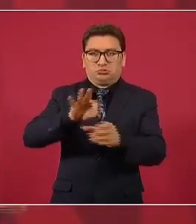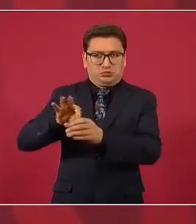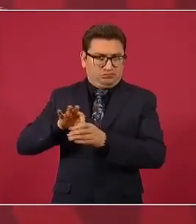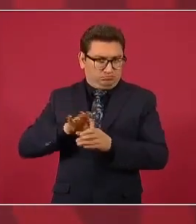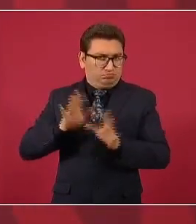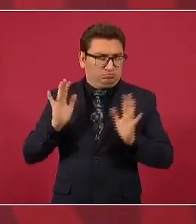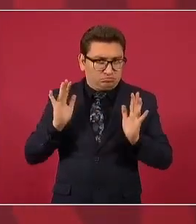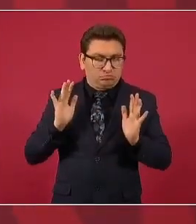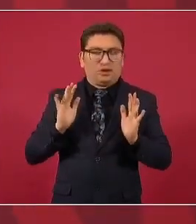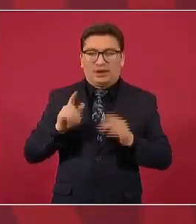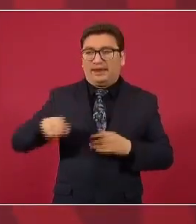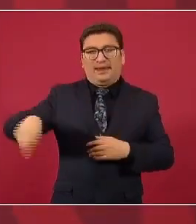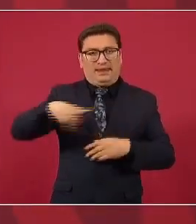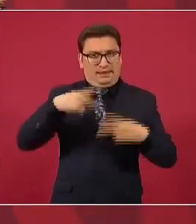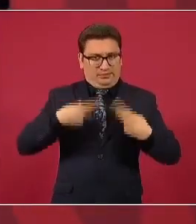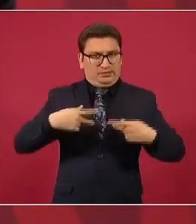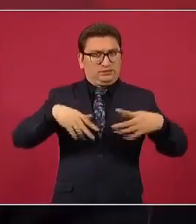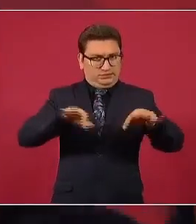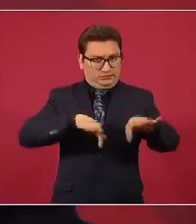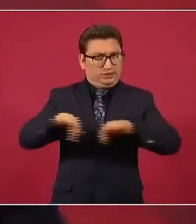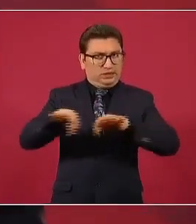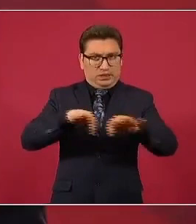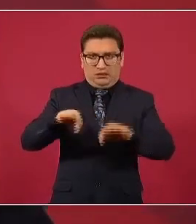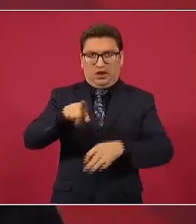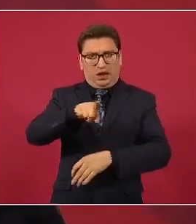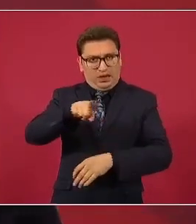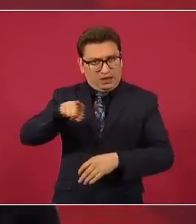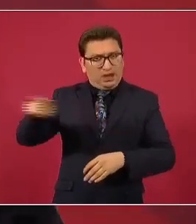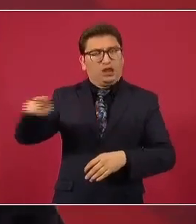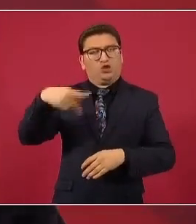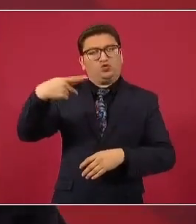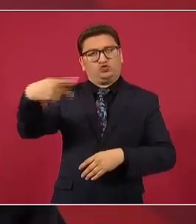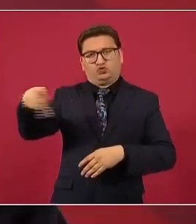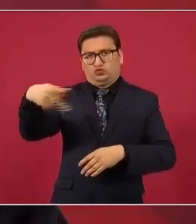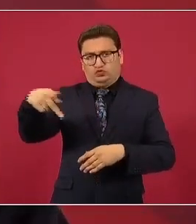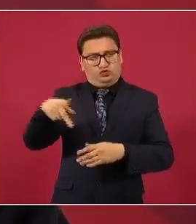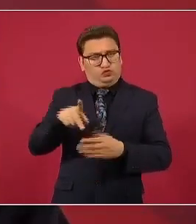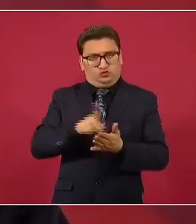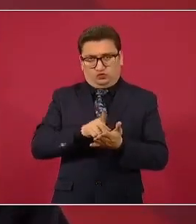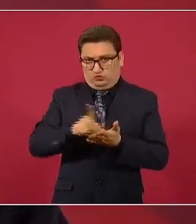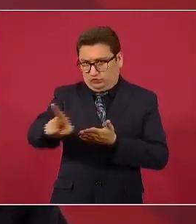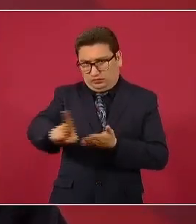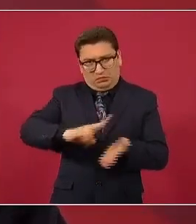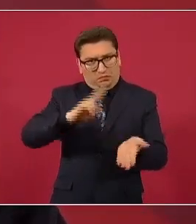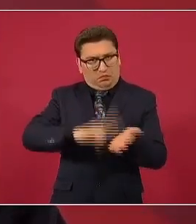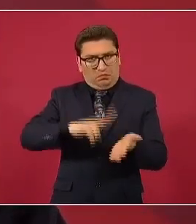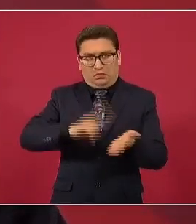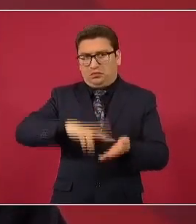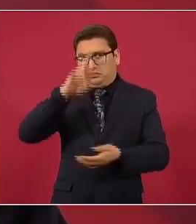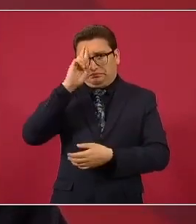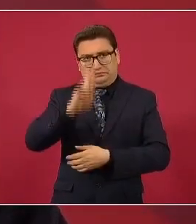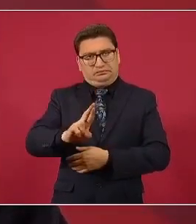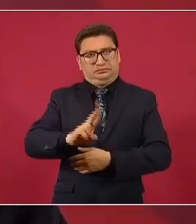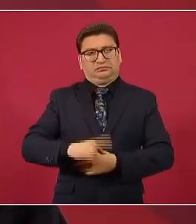y el ciudadano, el trabajador, tiene que hacer valer sus derechos,